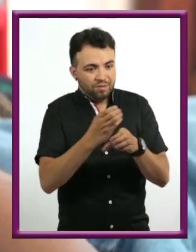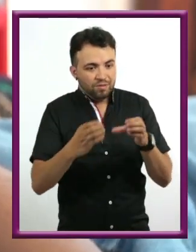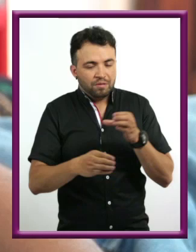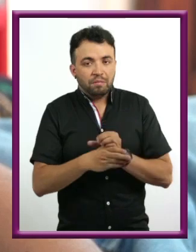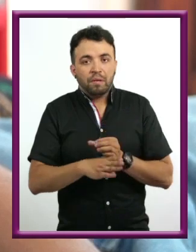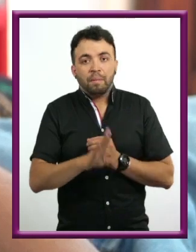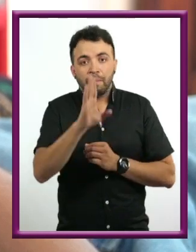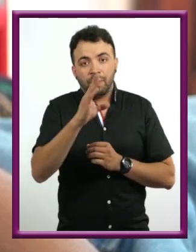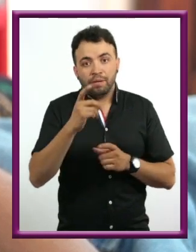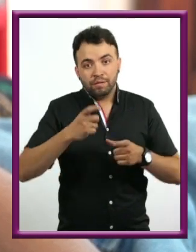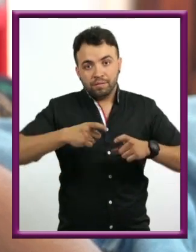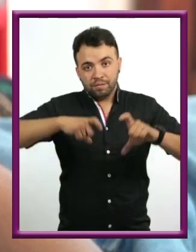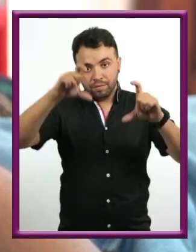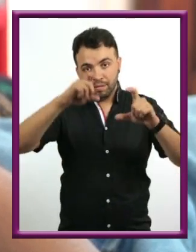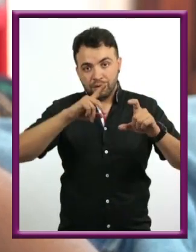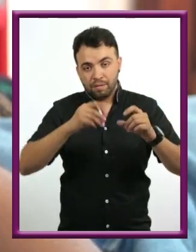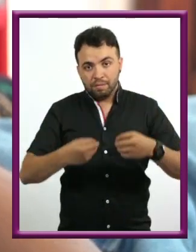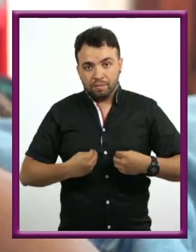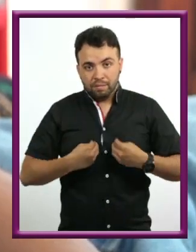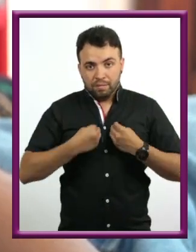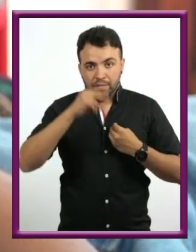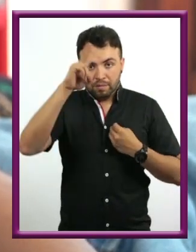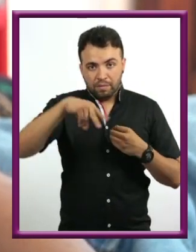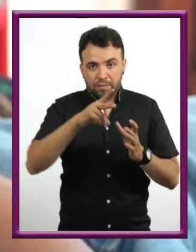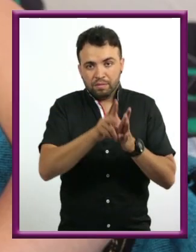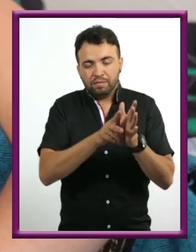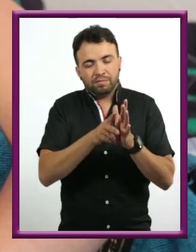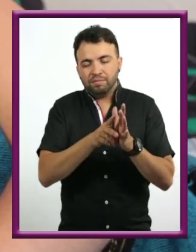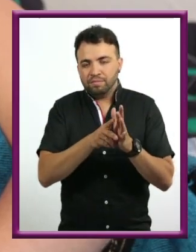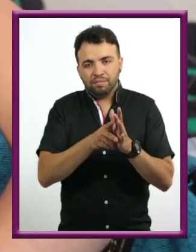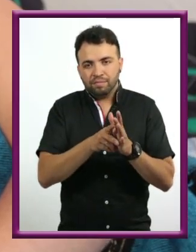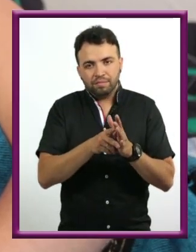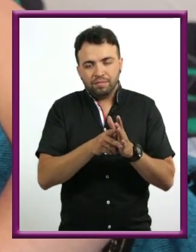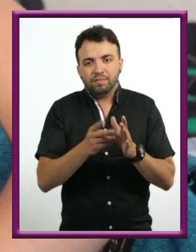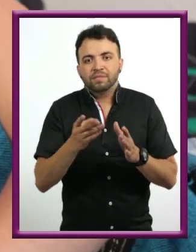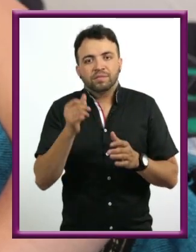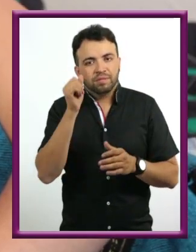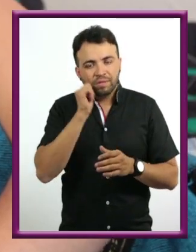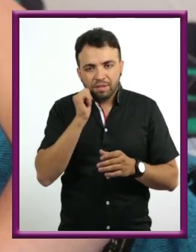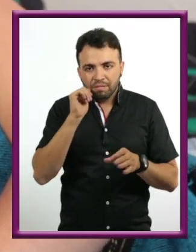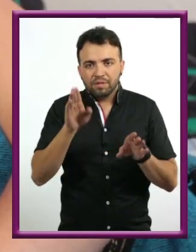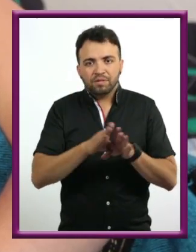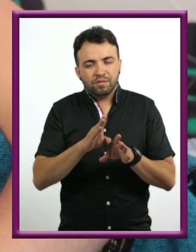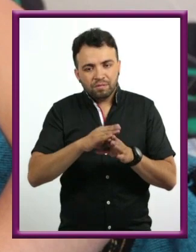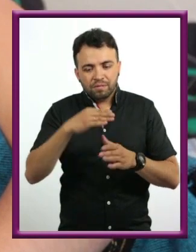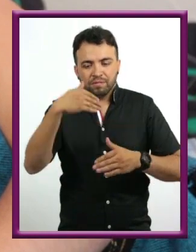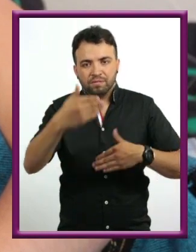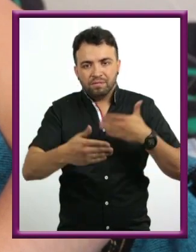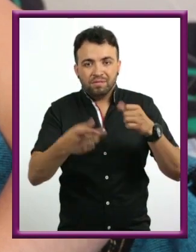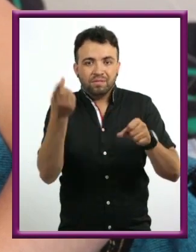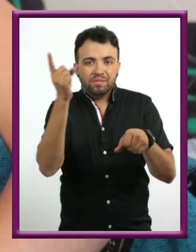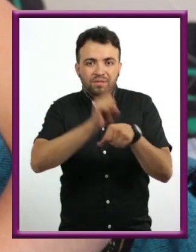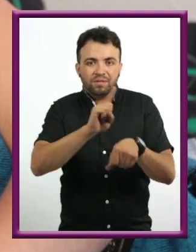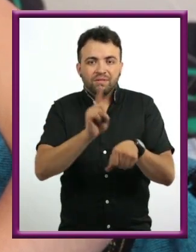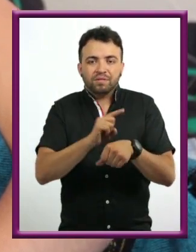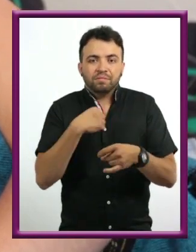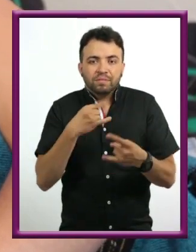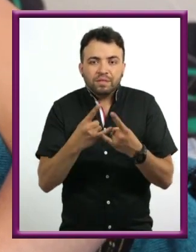actuar, porque la vida no es un cuento o una fábula, más bien, todo el tiempo estamos escribiendo nuestra